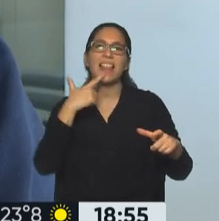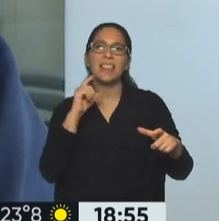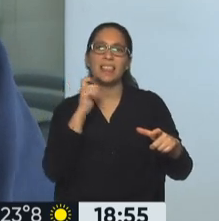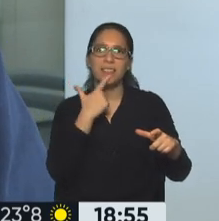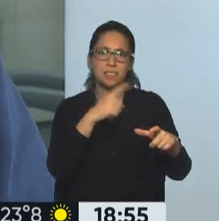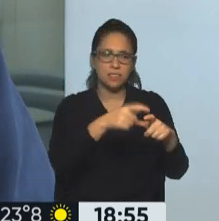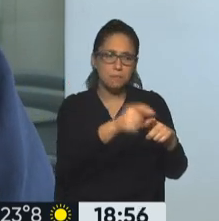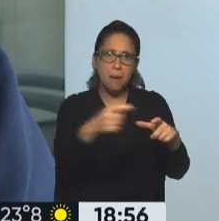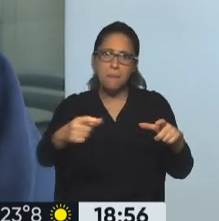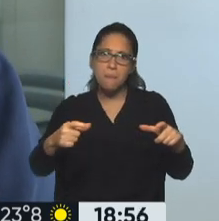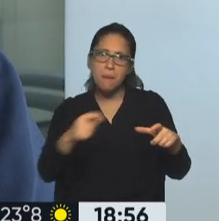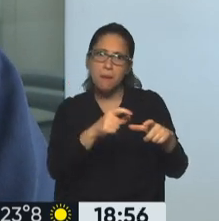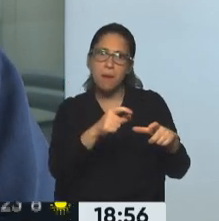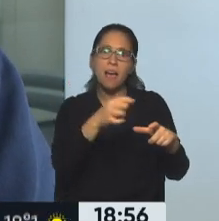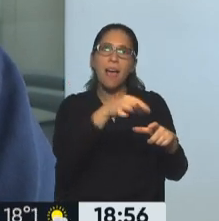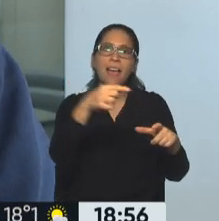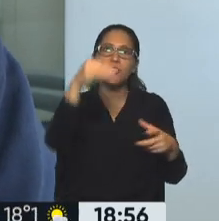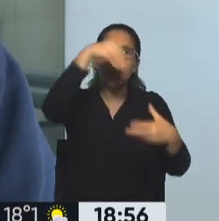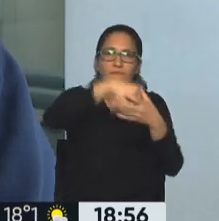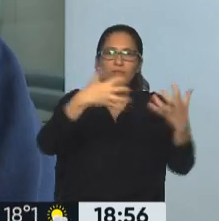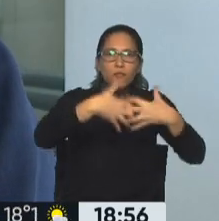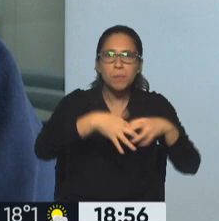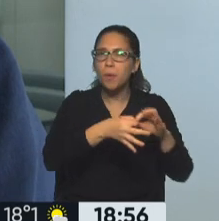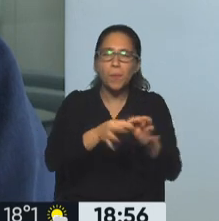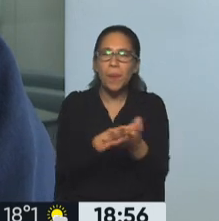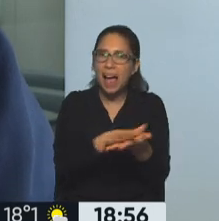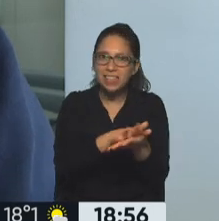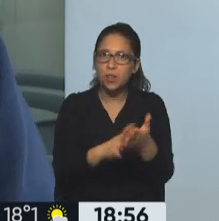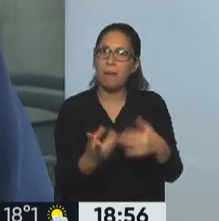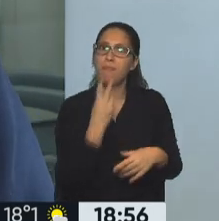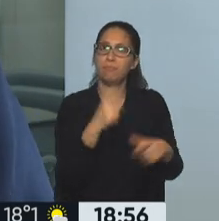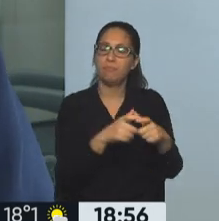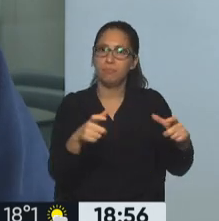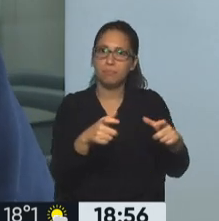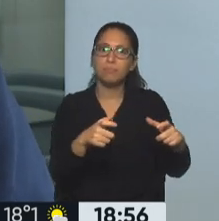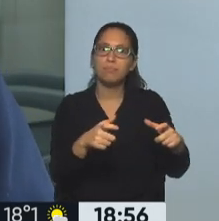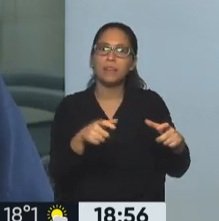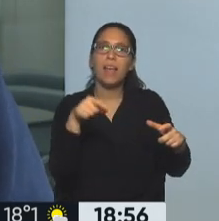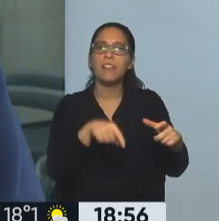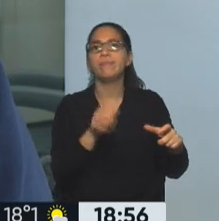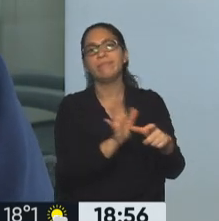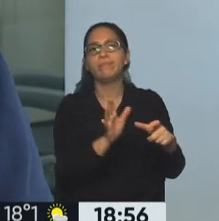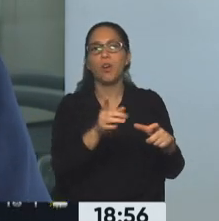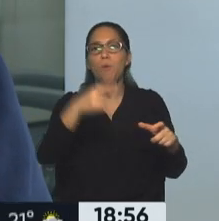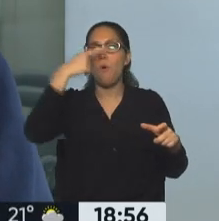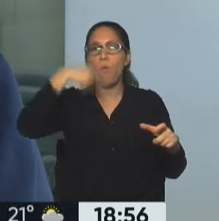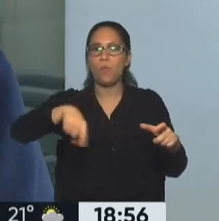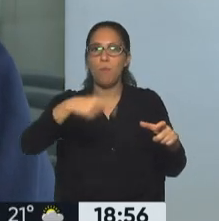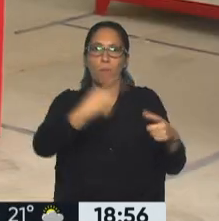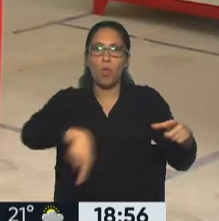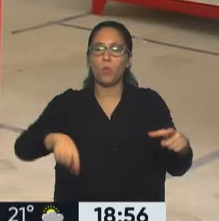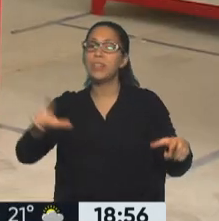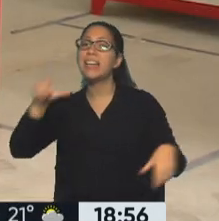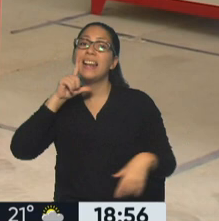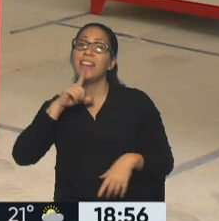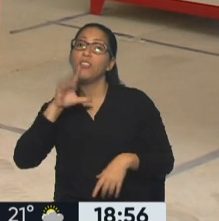un conjunto de celdas que son las unidades funcionales y es el... yo diría el producto final, ¿no? Un país que tiene litio,